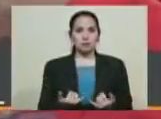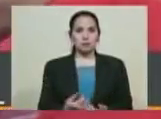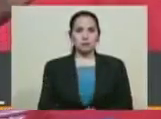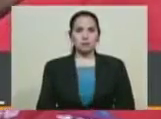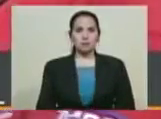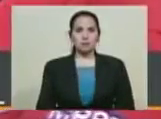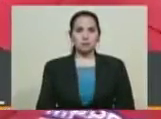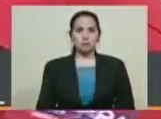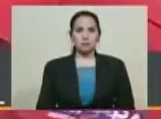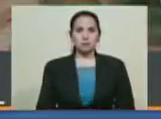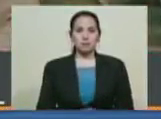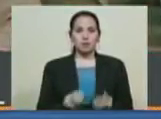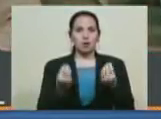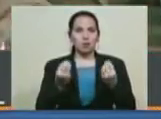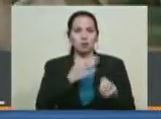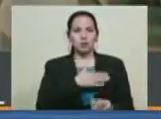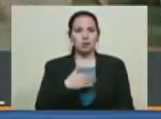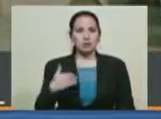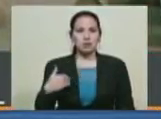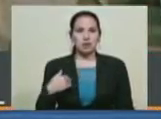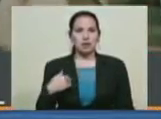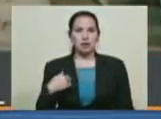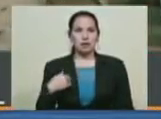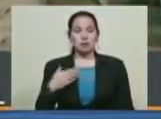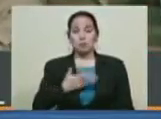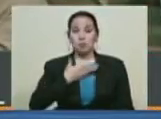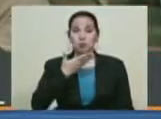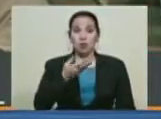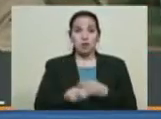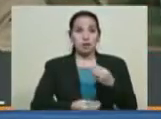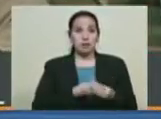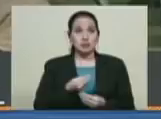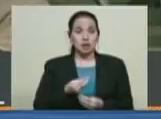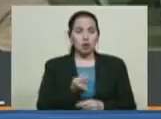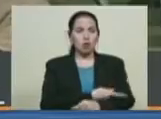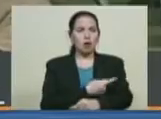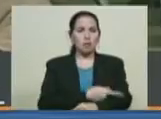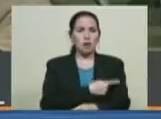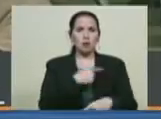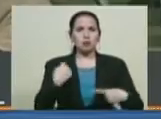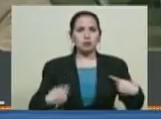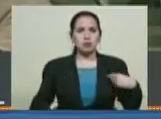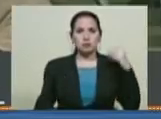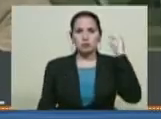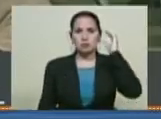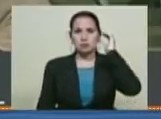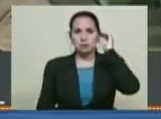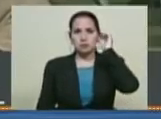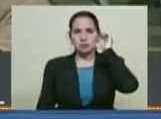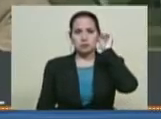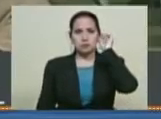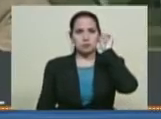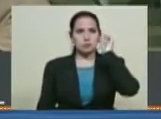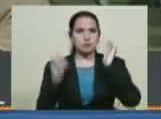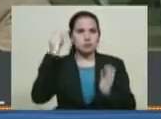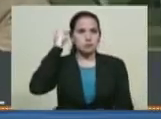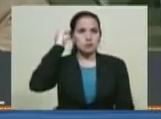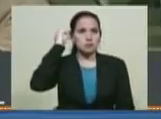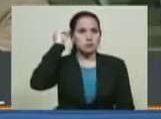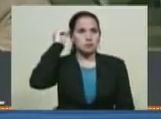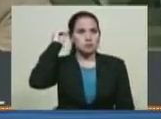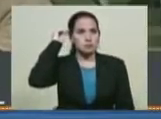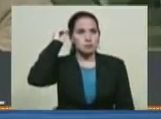Yo quisiera, si fuera posible, los hermanos chinos, en este día tan maravilloso de